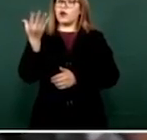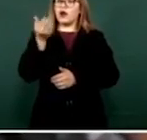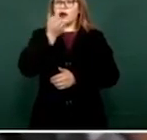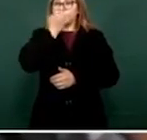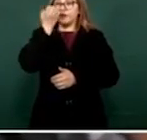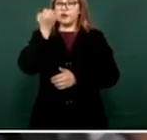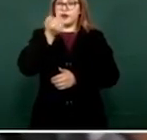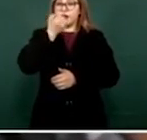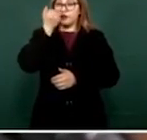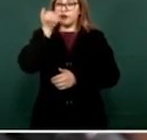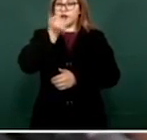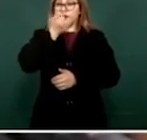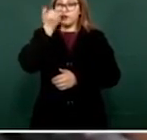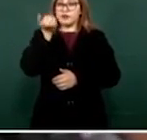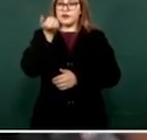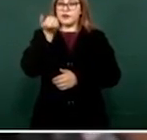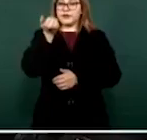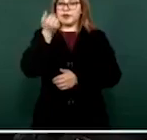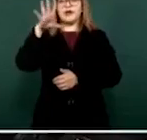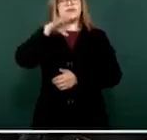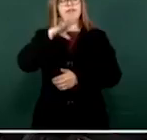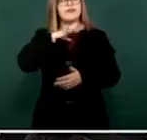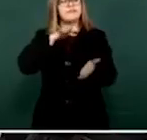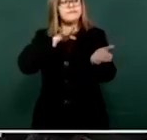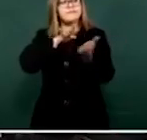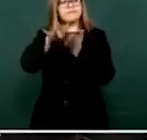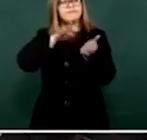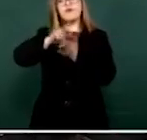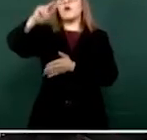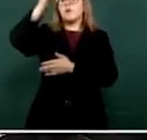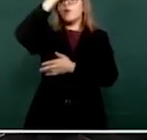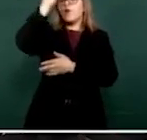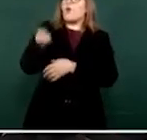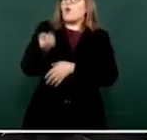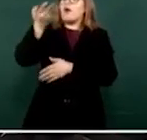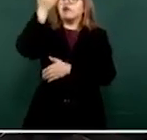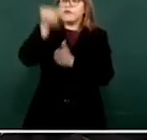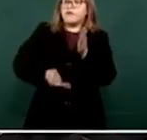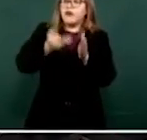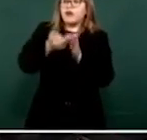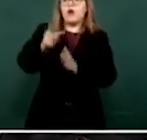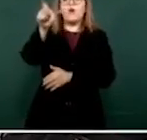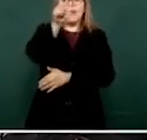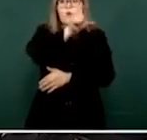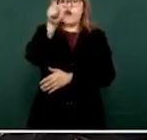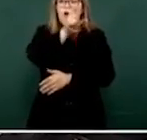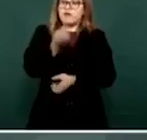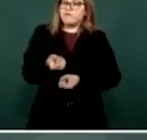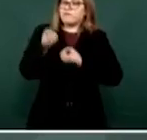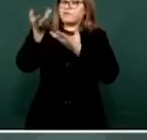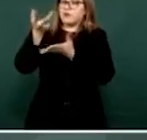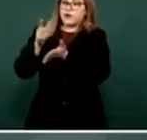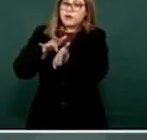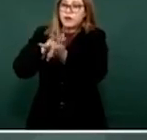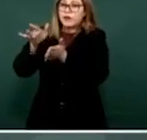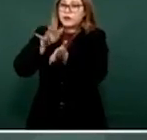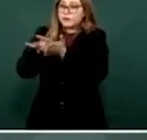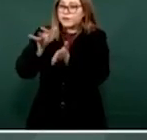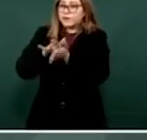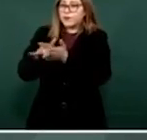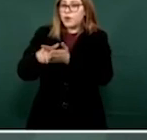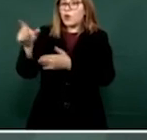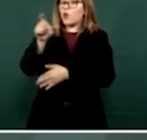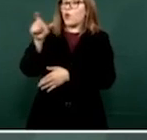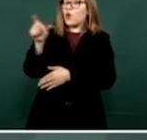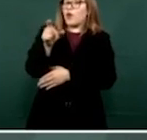cañeros en San Luis Potosí han recibido el apoyo, cuántos faltan y cuándo se les va a entregar su apoyo